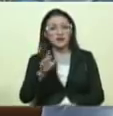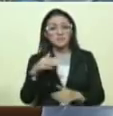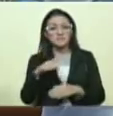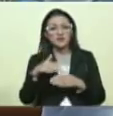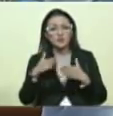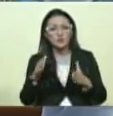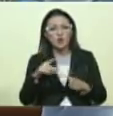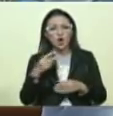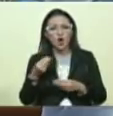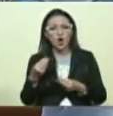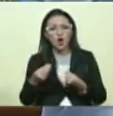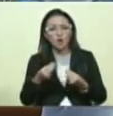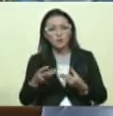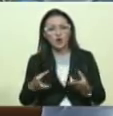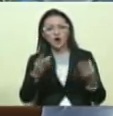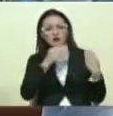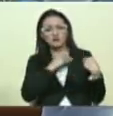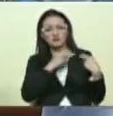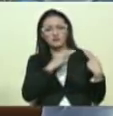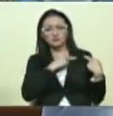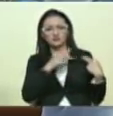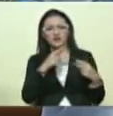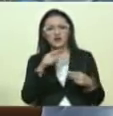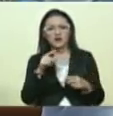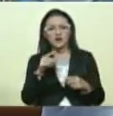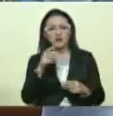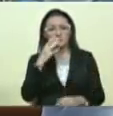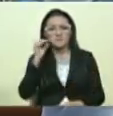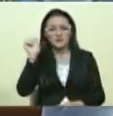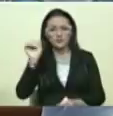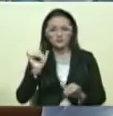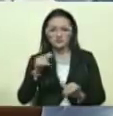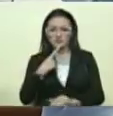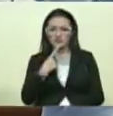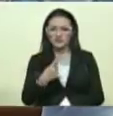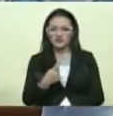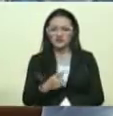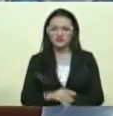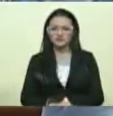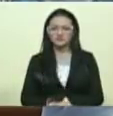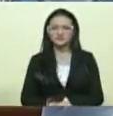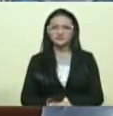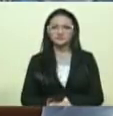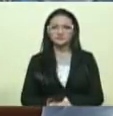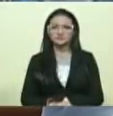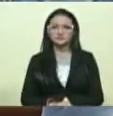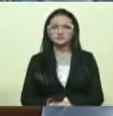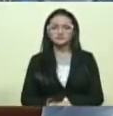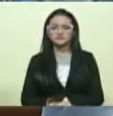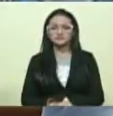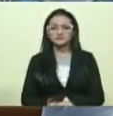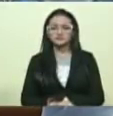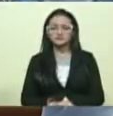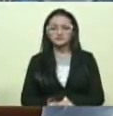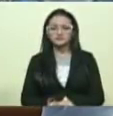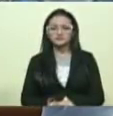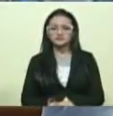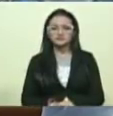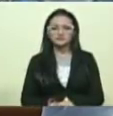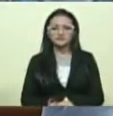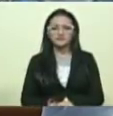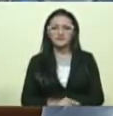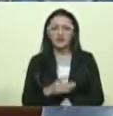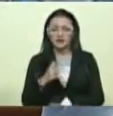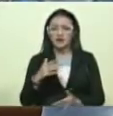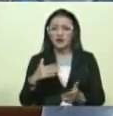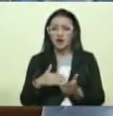va a sumarse justamente a este llamado del presidente Nicolás Maduro, porque entendemos que le han causado pues heridas al pueblo